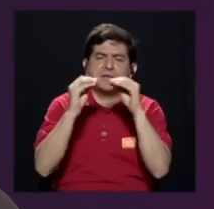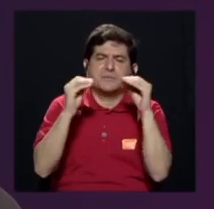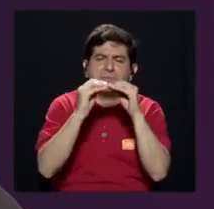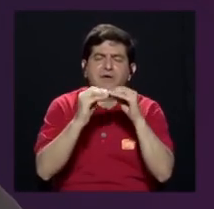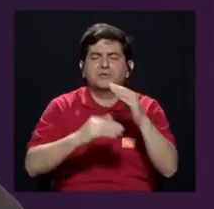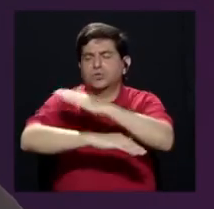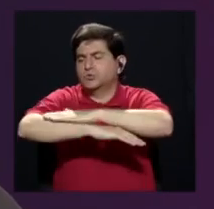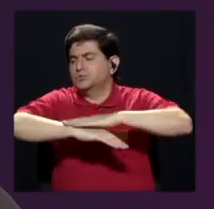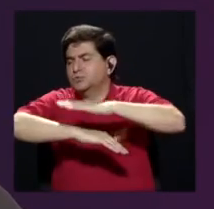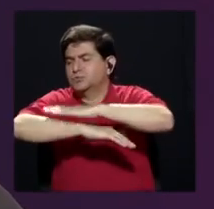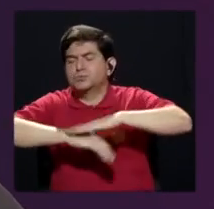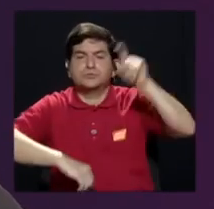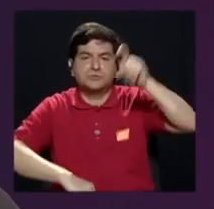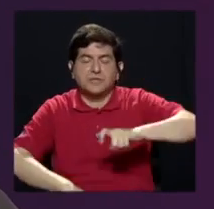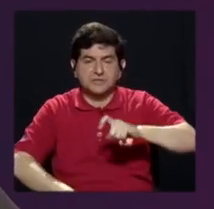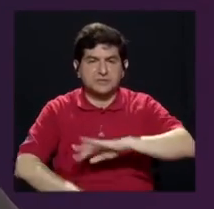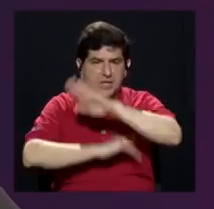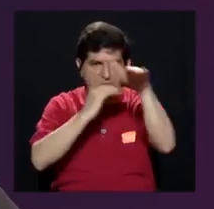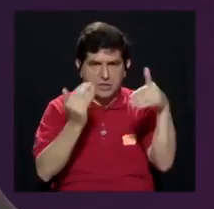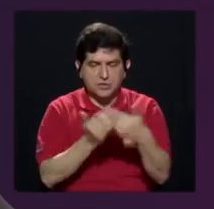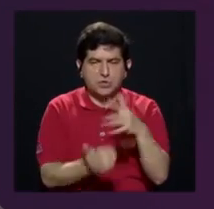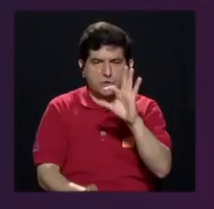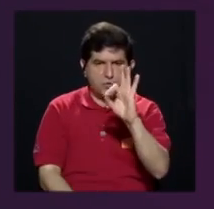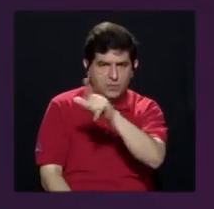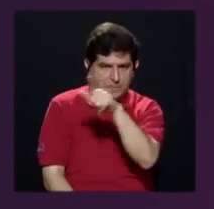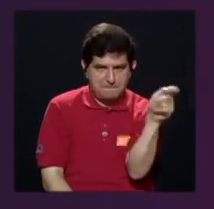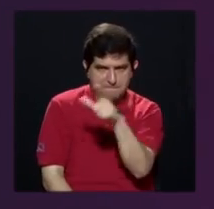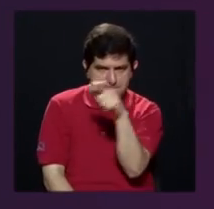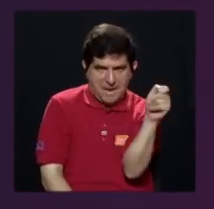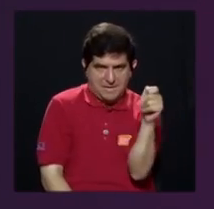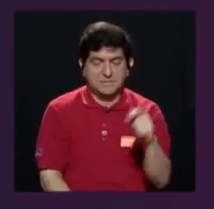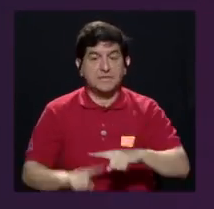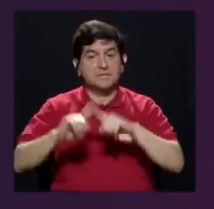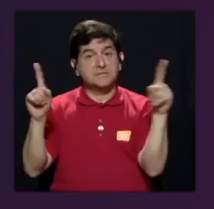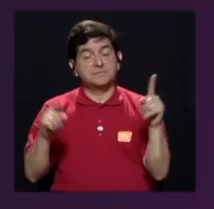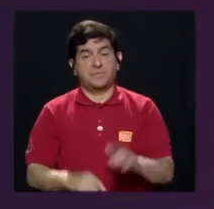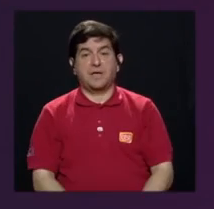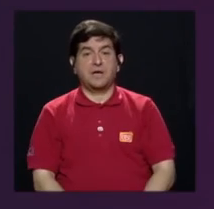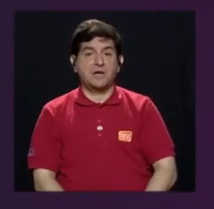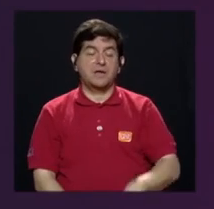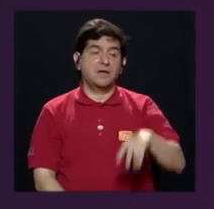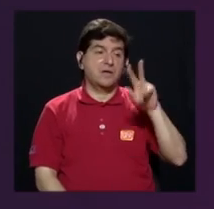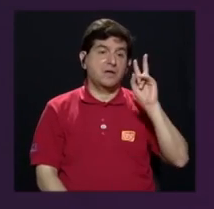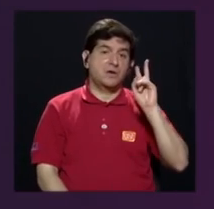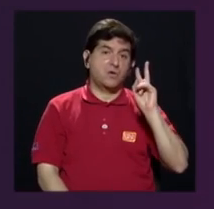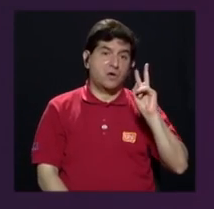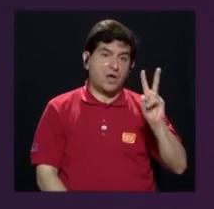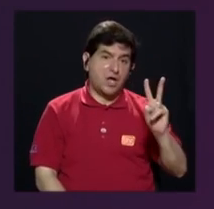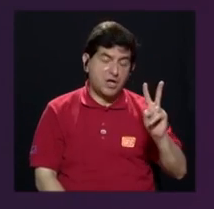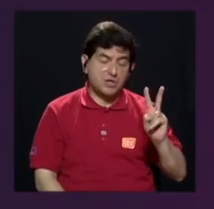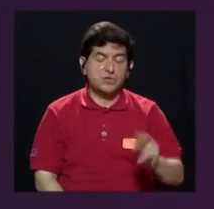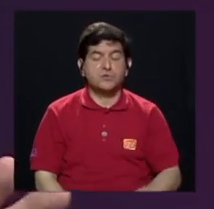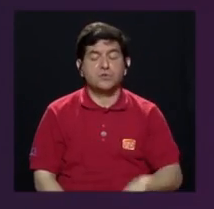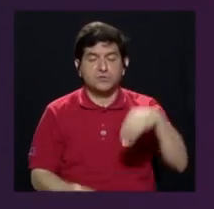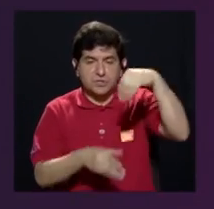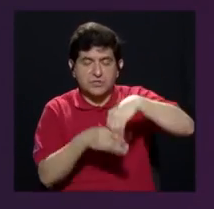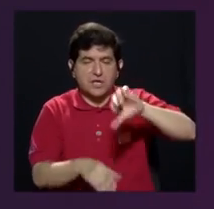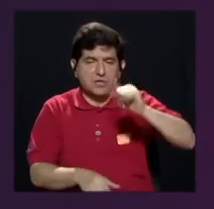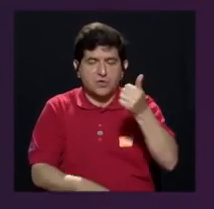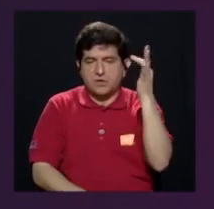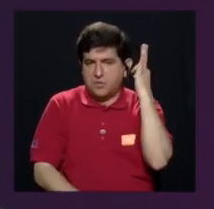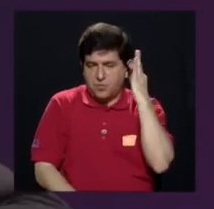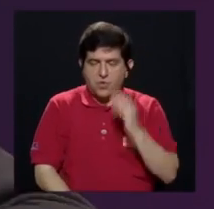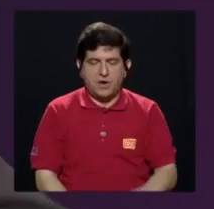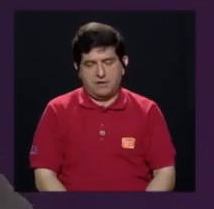tienen que estar presentes a lo largo de esos nueve meses pero entonces si en dos de cada en dos de cada diez mujeres en